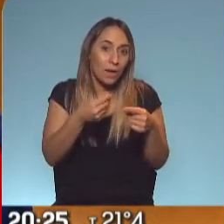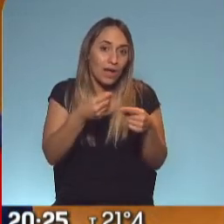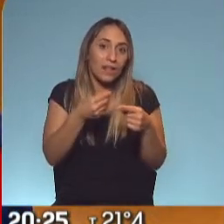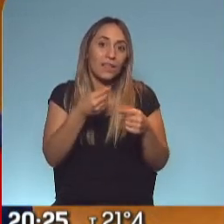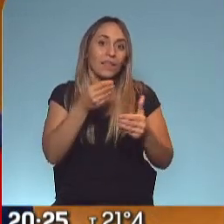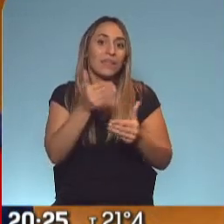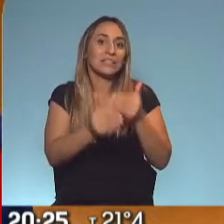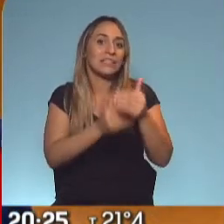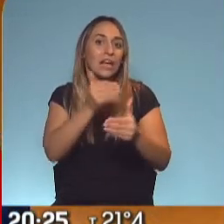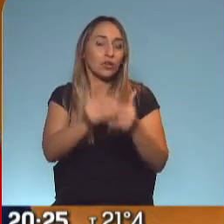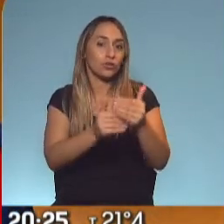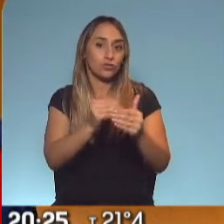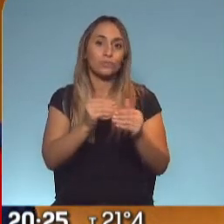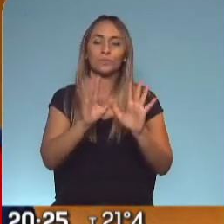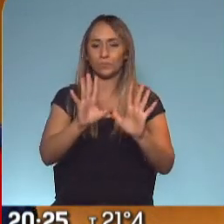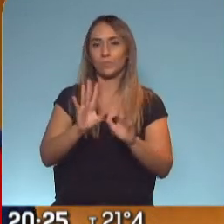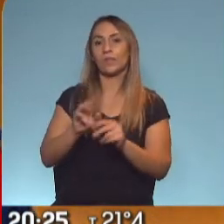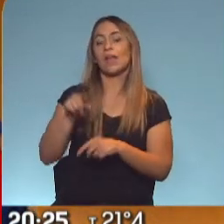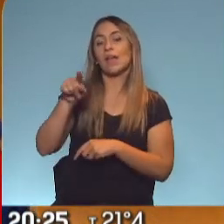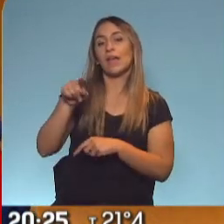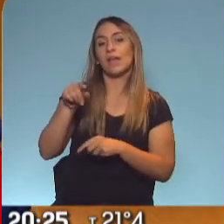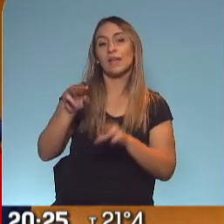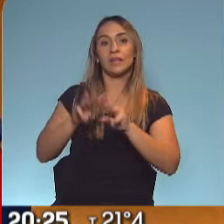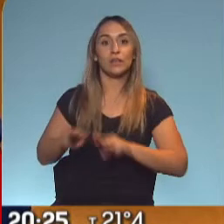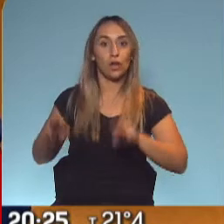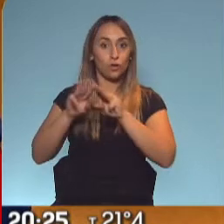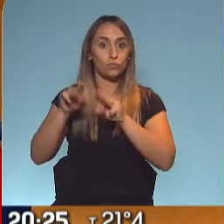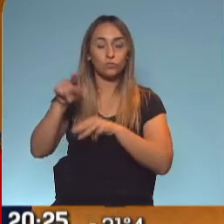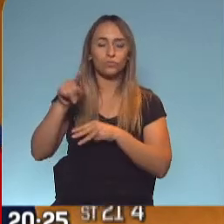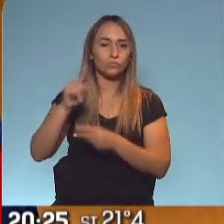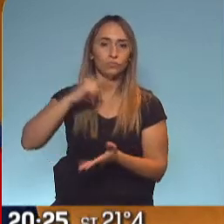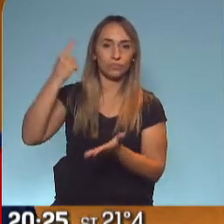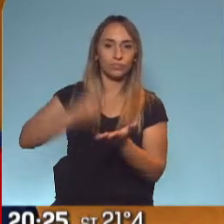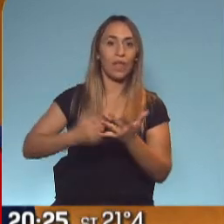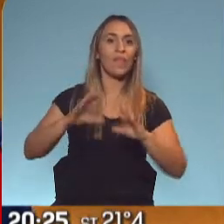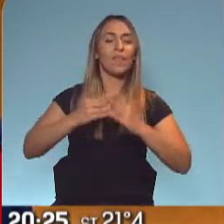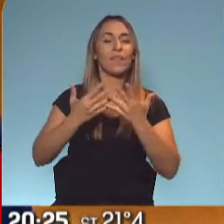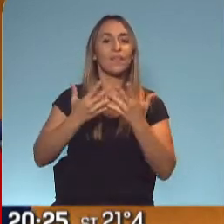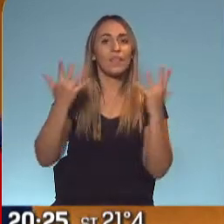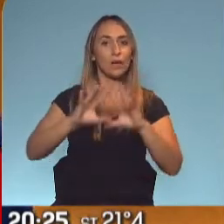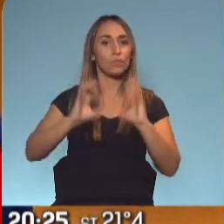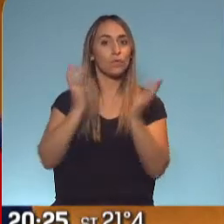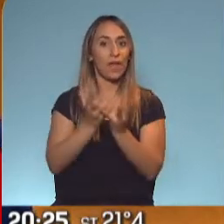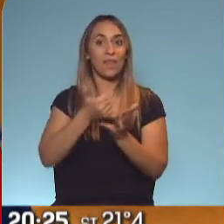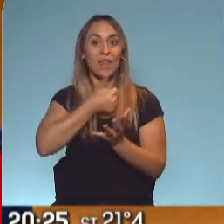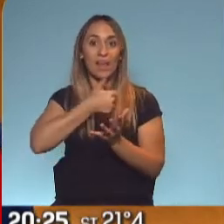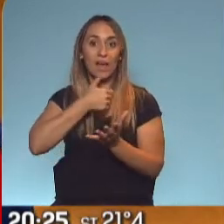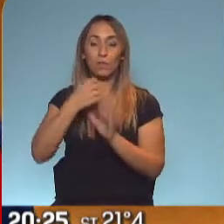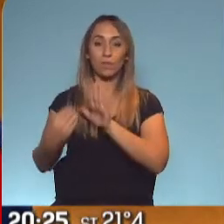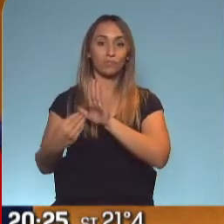Porque Naciones Unidas, que implementó el Día Mundial del Agua para concientizar, porque ya desde el